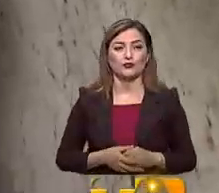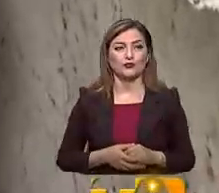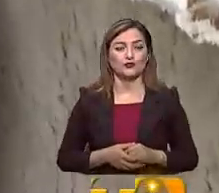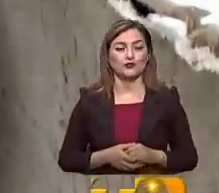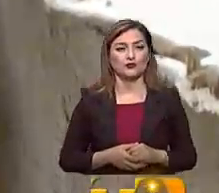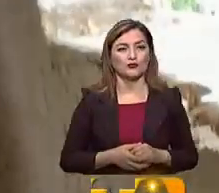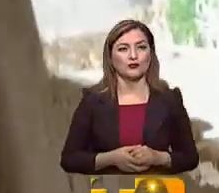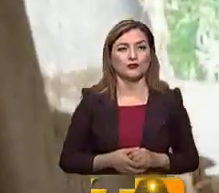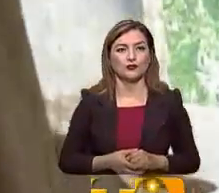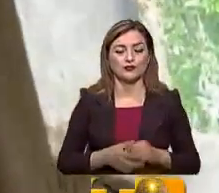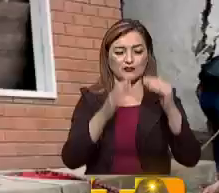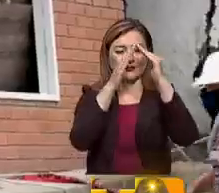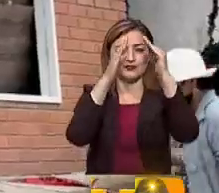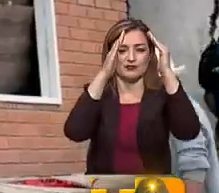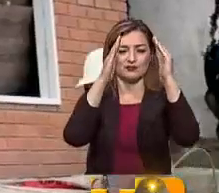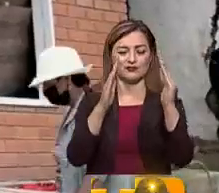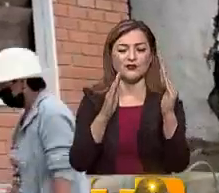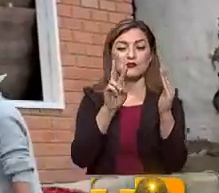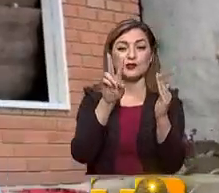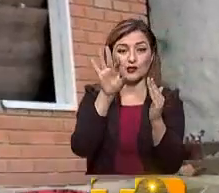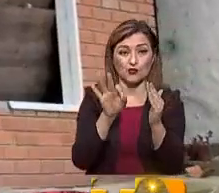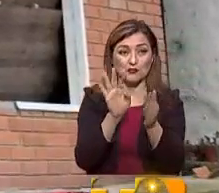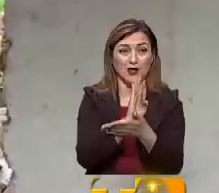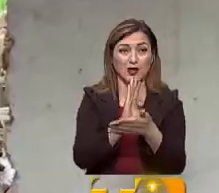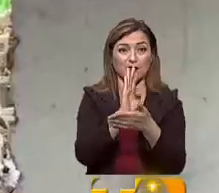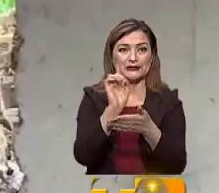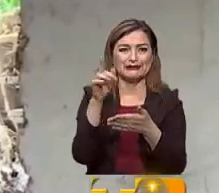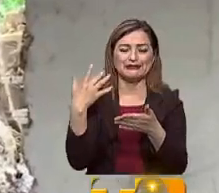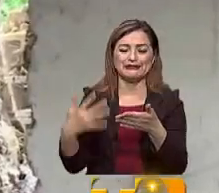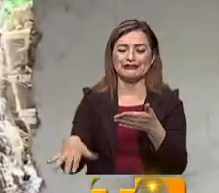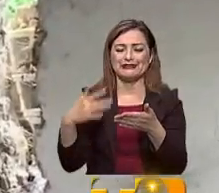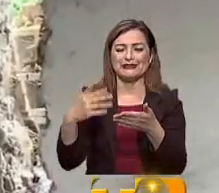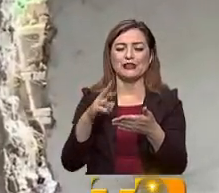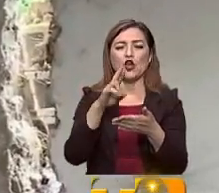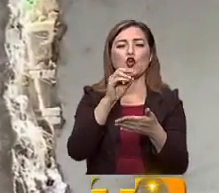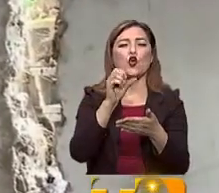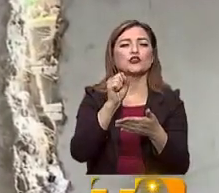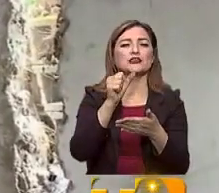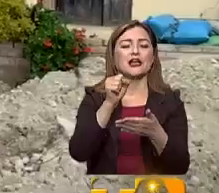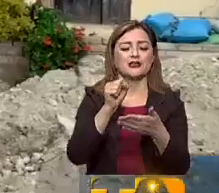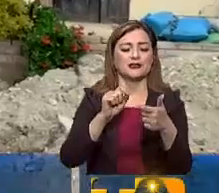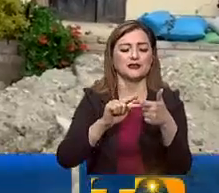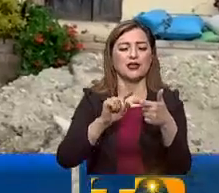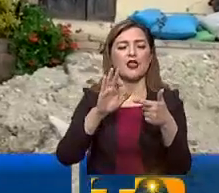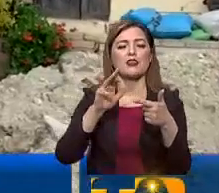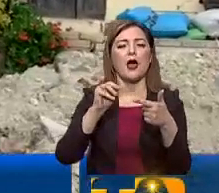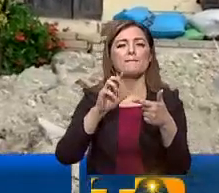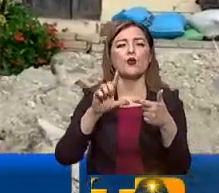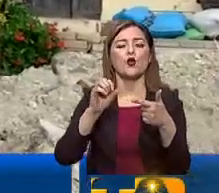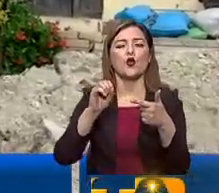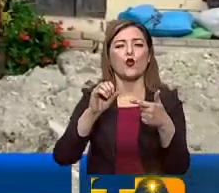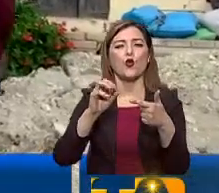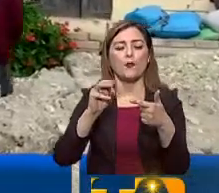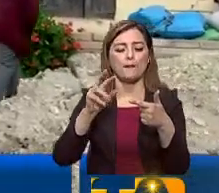son 29 viviendas que han sido evacuadas ya en los barrios rosas tambo loma bella vista y el rosario en la zona urbana del cantón